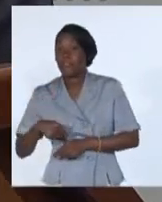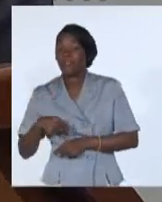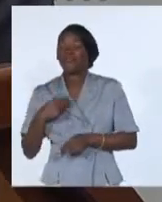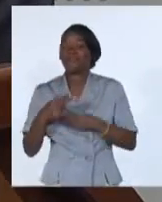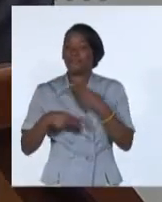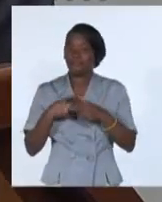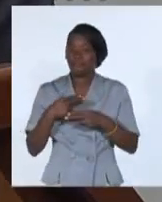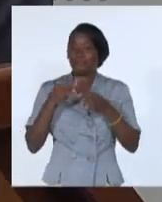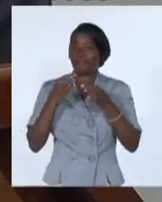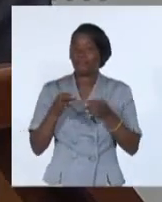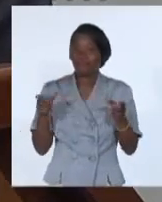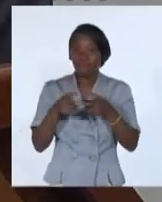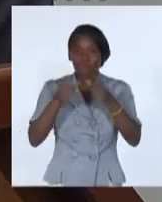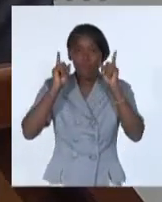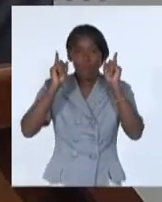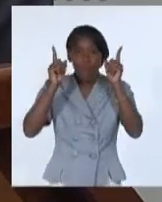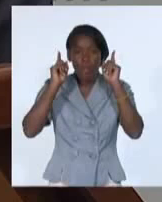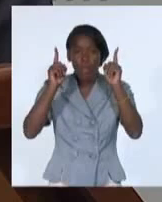miembros